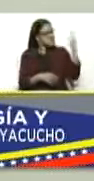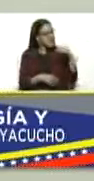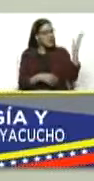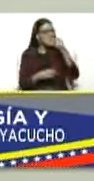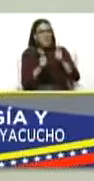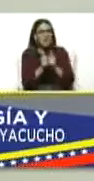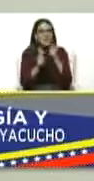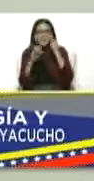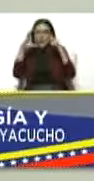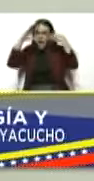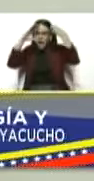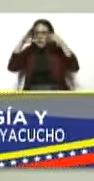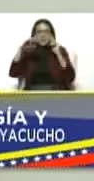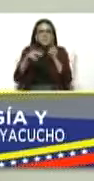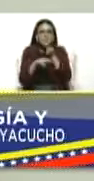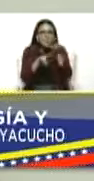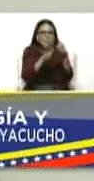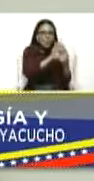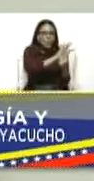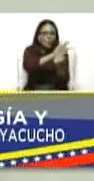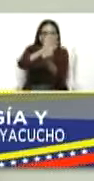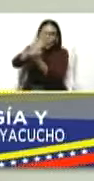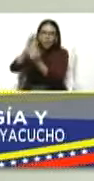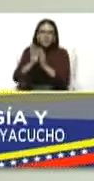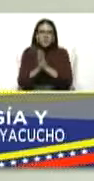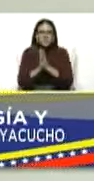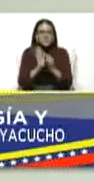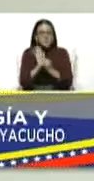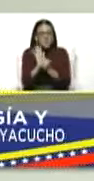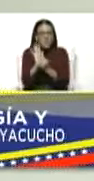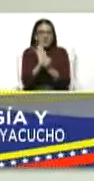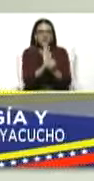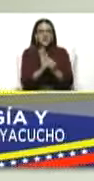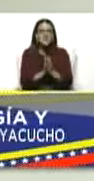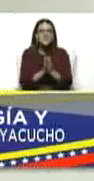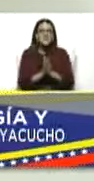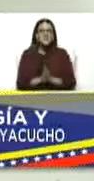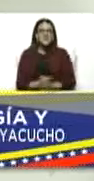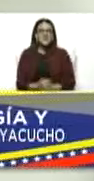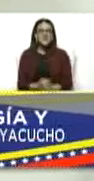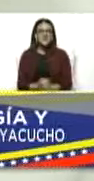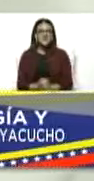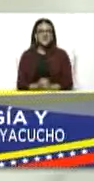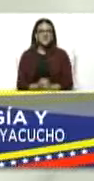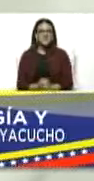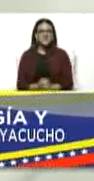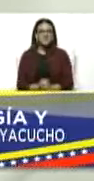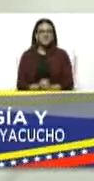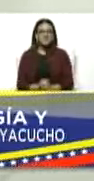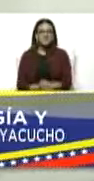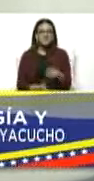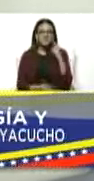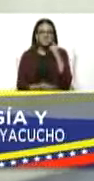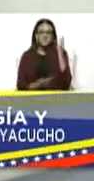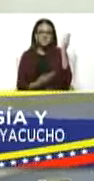camarógrafo. Eso es, cuidado orcas ahí al ayudante. Bueno, doctora